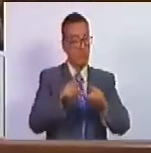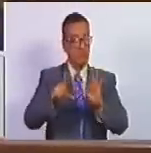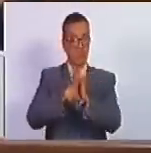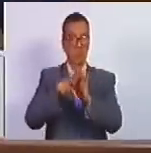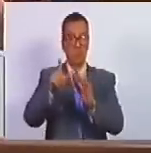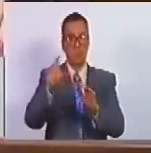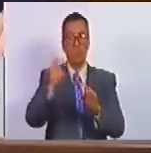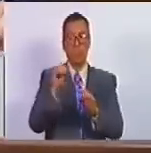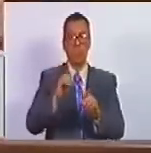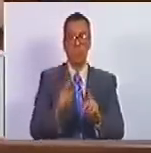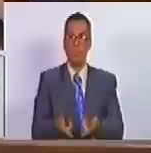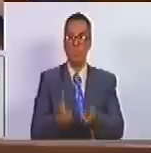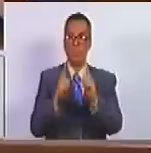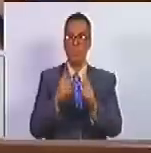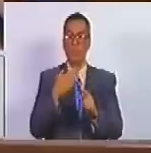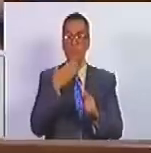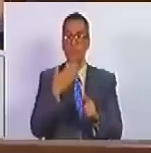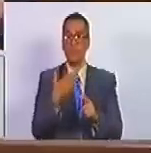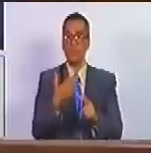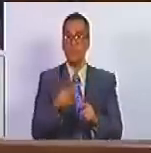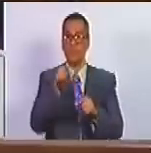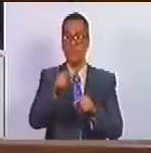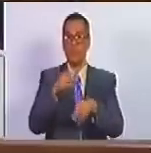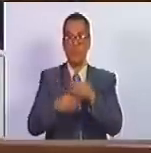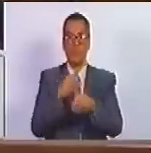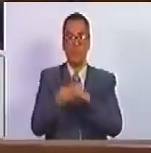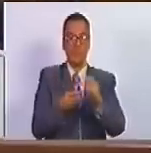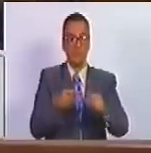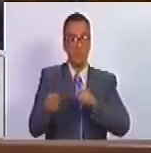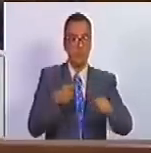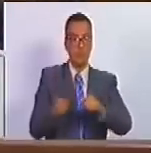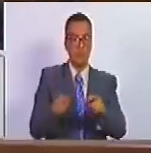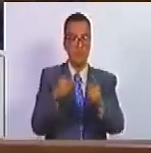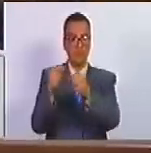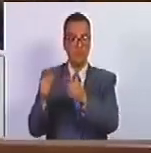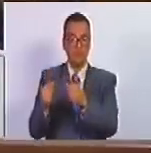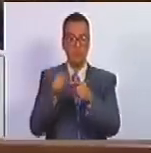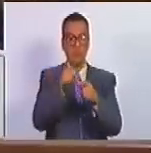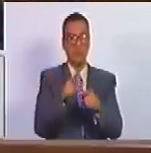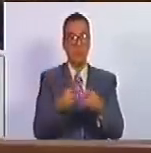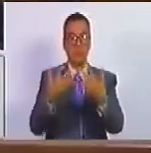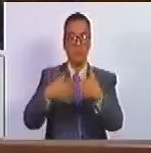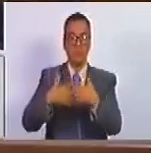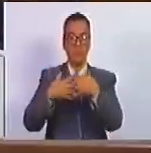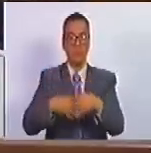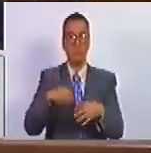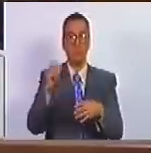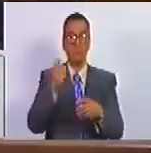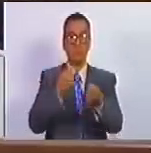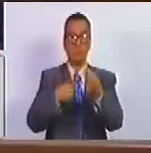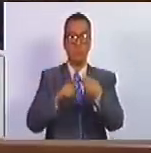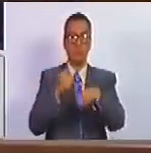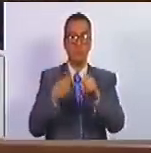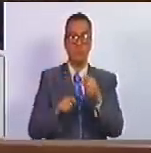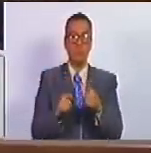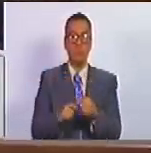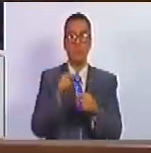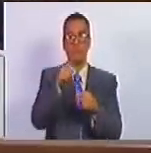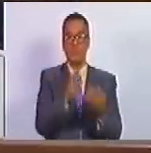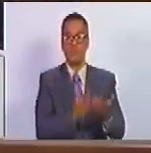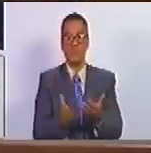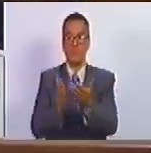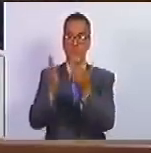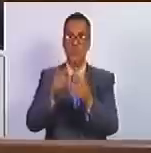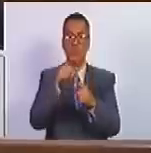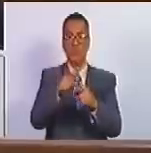licencia o autorización para el ejercicio de actividades económicas, industriales, comerciales, de